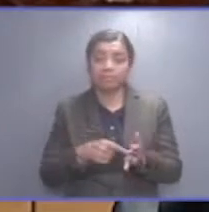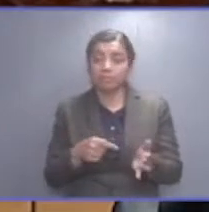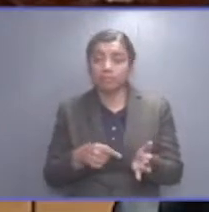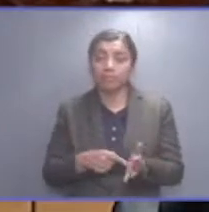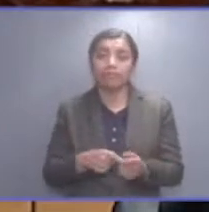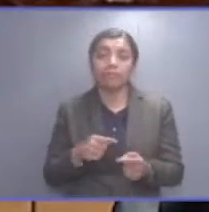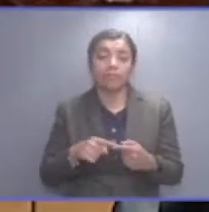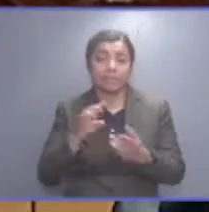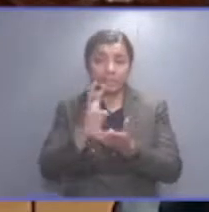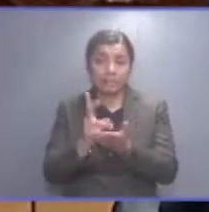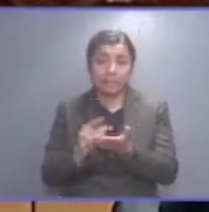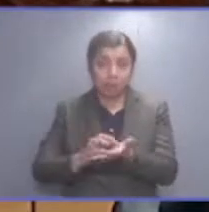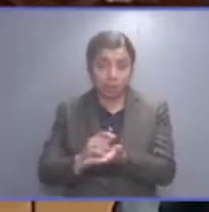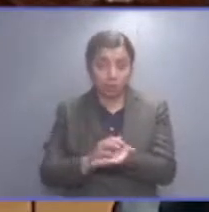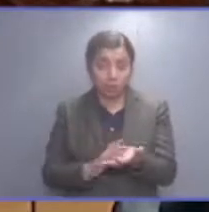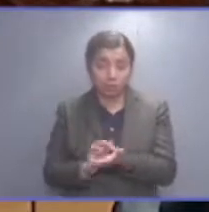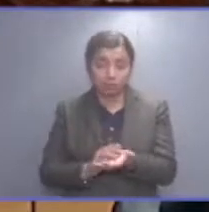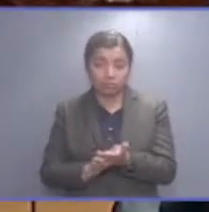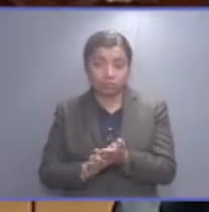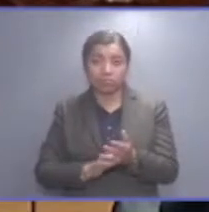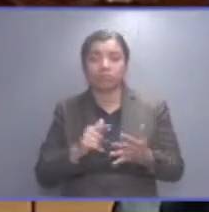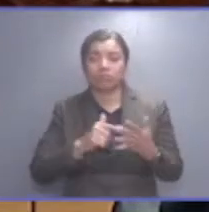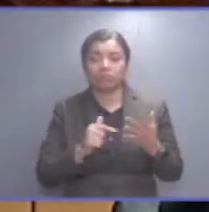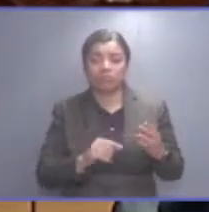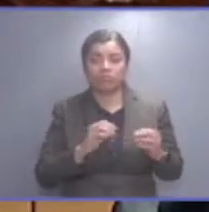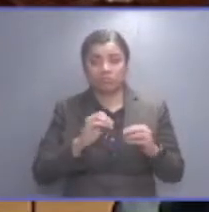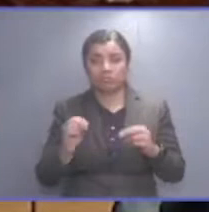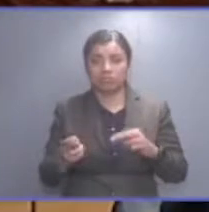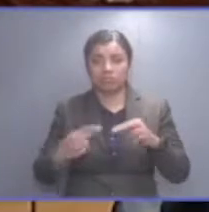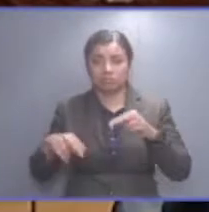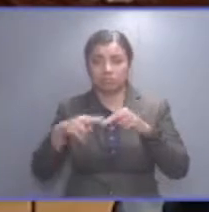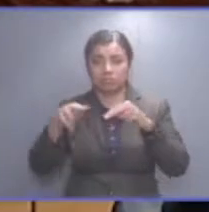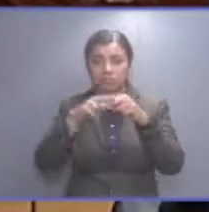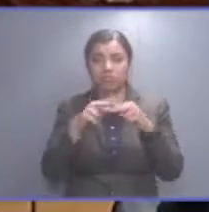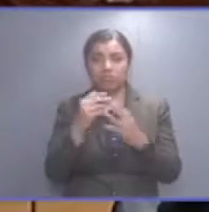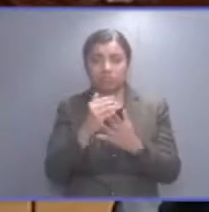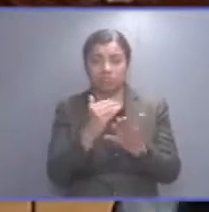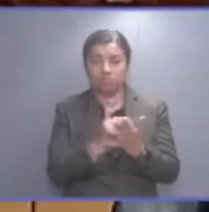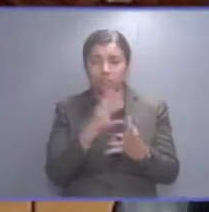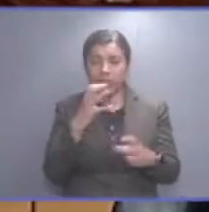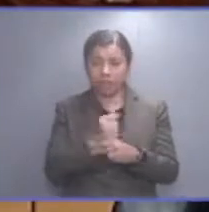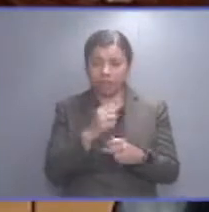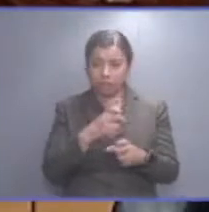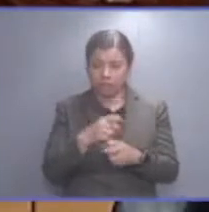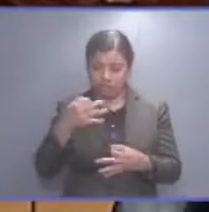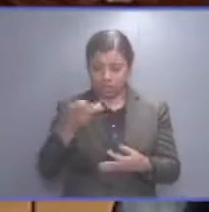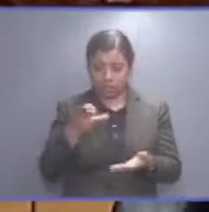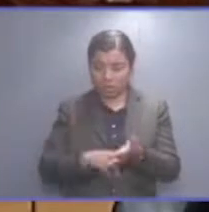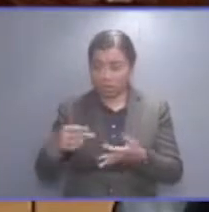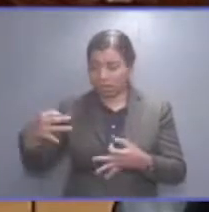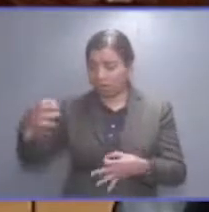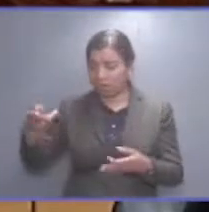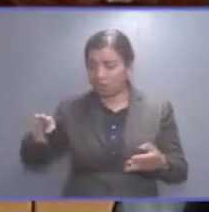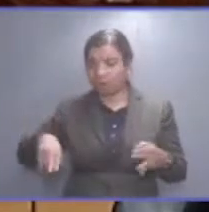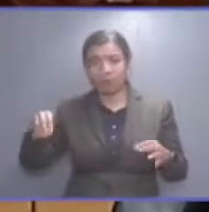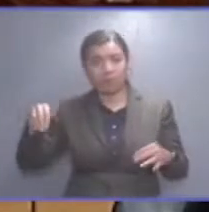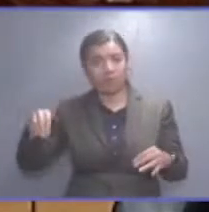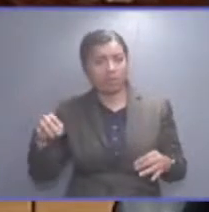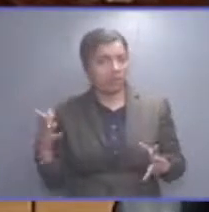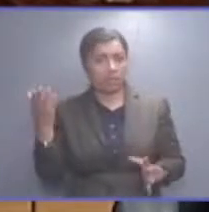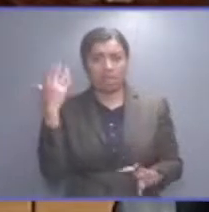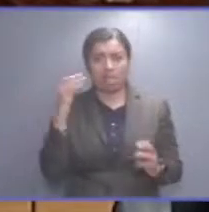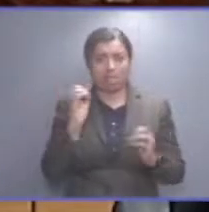al cálculo incorrecto y mala aplicación de intereses, a las cláusulas abusivas? En el pasado eso